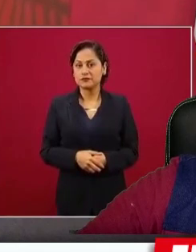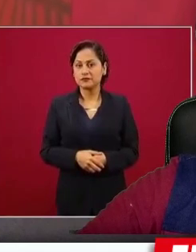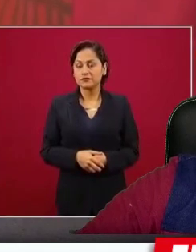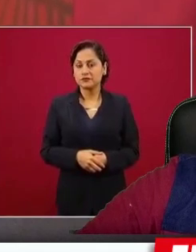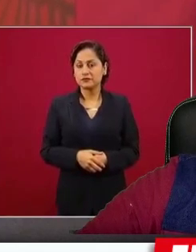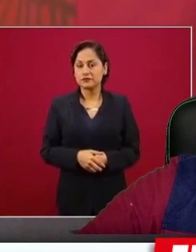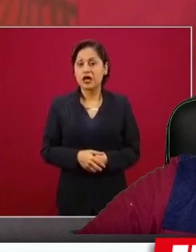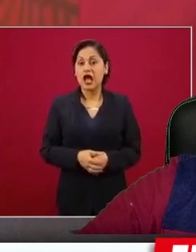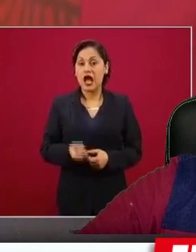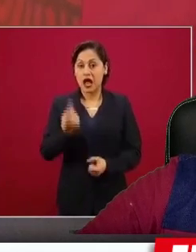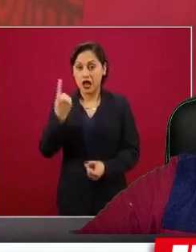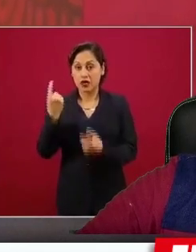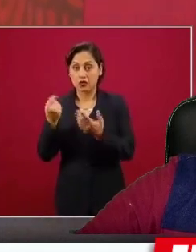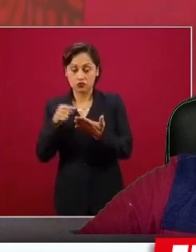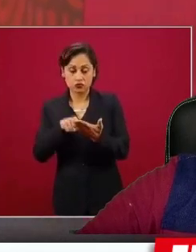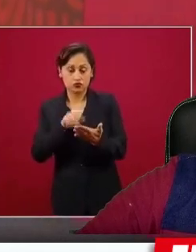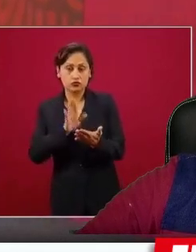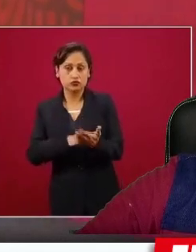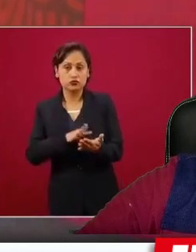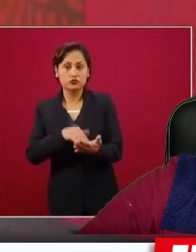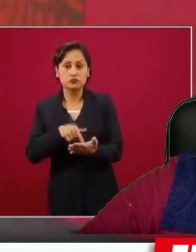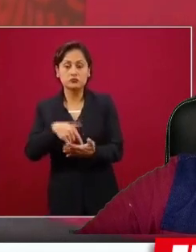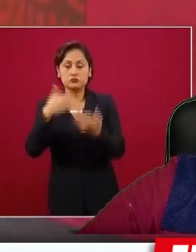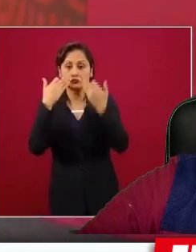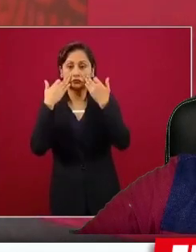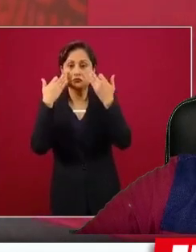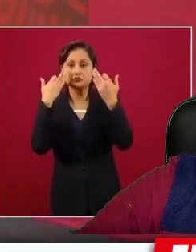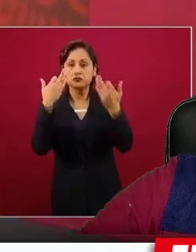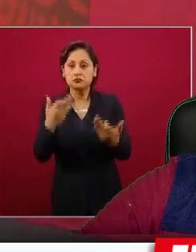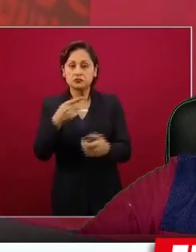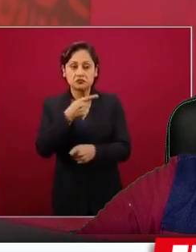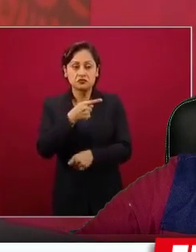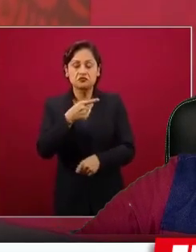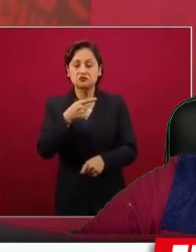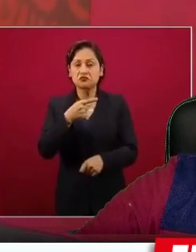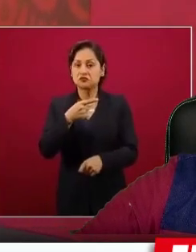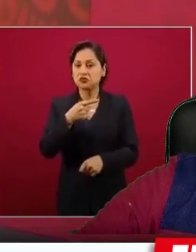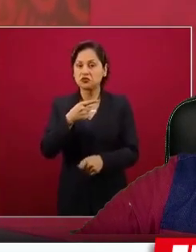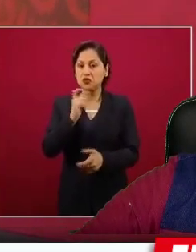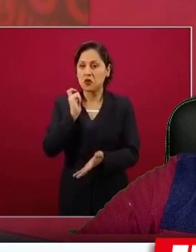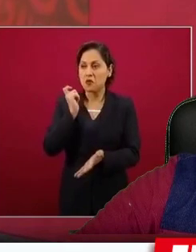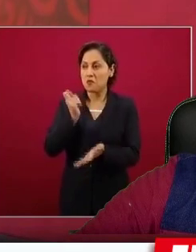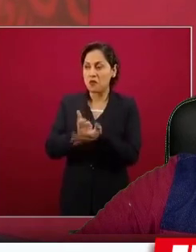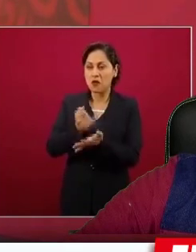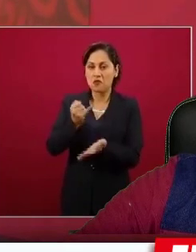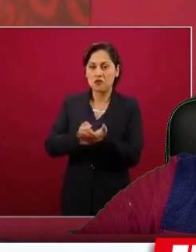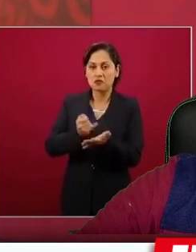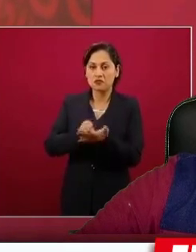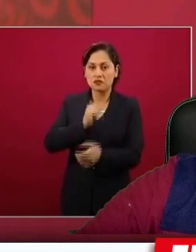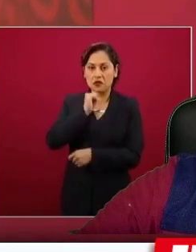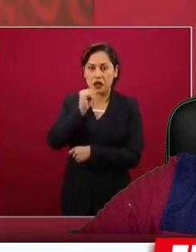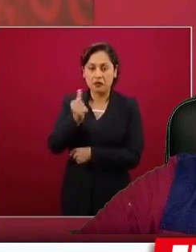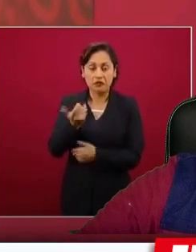fiscal y que se tenía que actuar penalmente